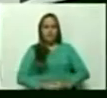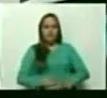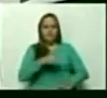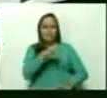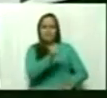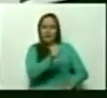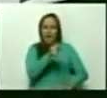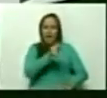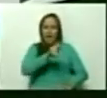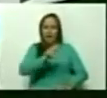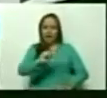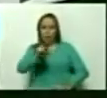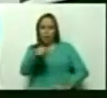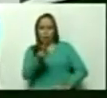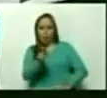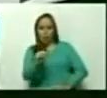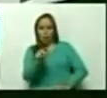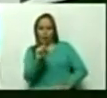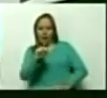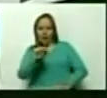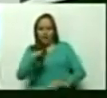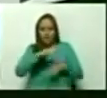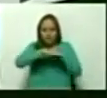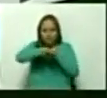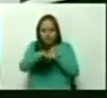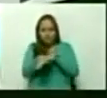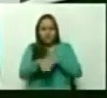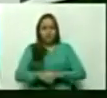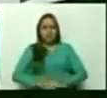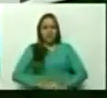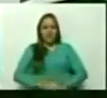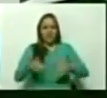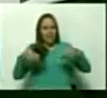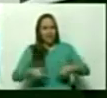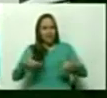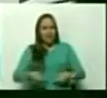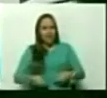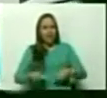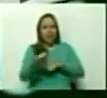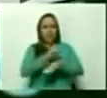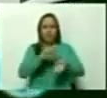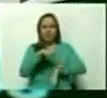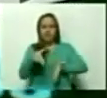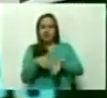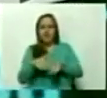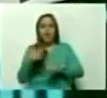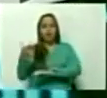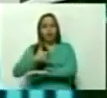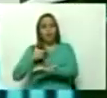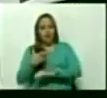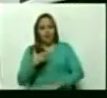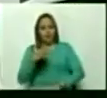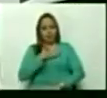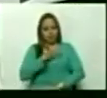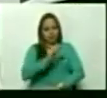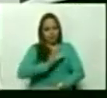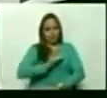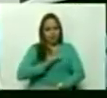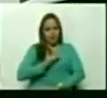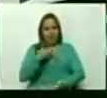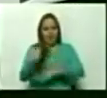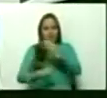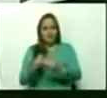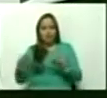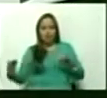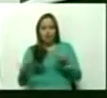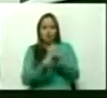grandes esfuerzos que el gobierno nacional, el presidente Nicolás Maduro en este caso y el gobernador Víctor Clark ha venido emprendiendo junto al ministro del agua y